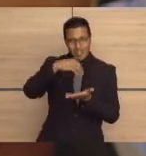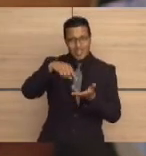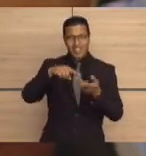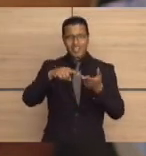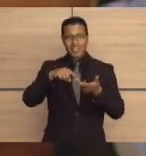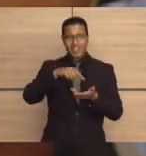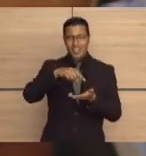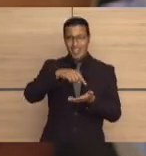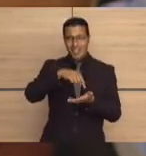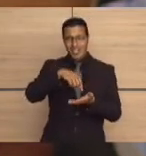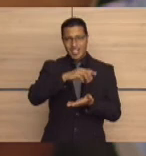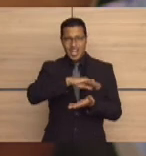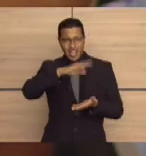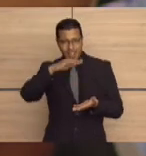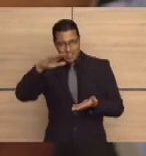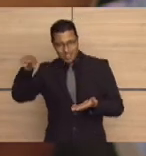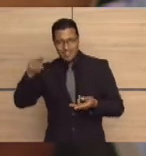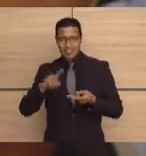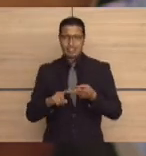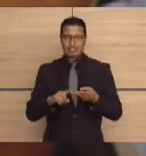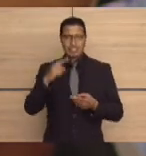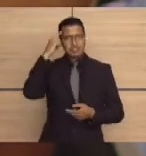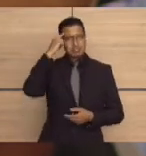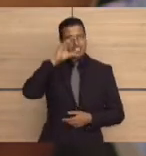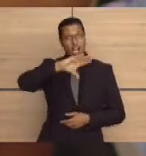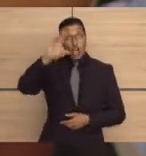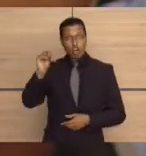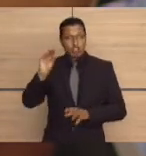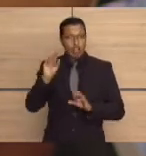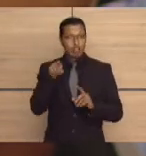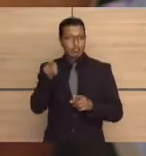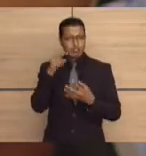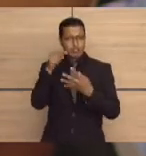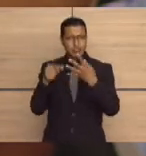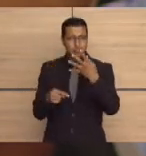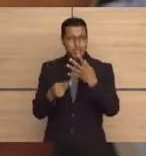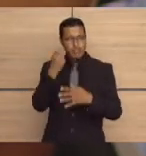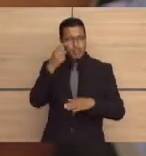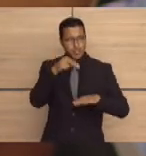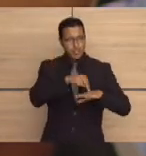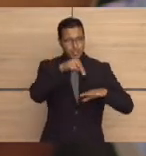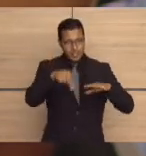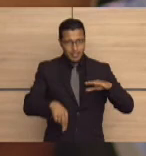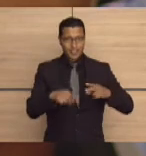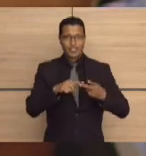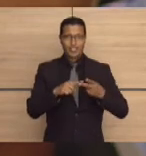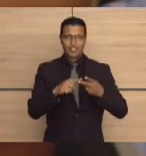Atlántico, pero poco nos imaginamos que es la costa cuando nosotros hablamos de Nariño o del